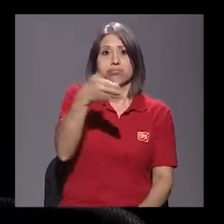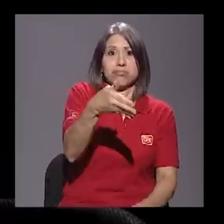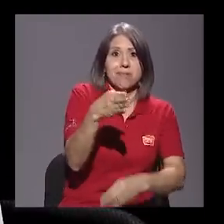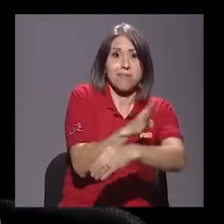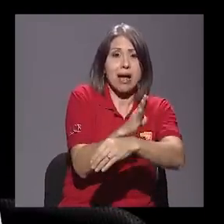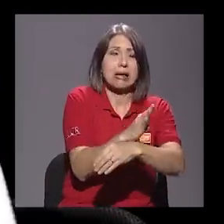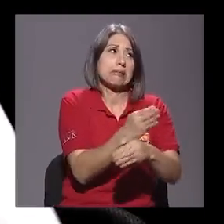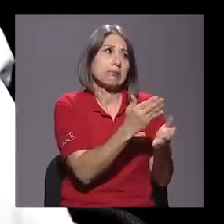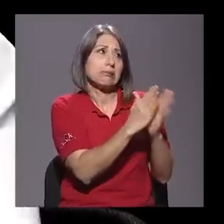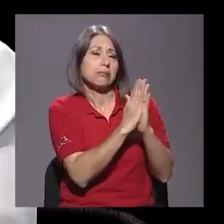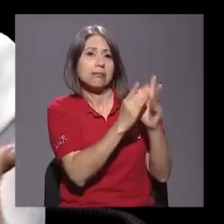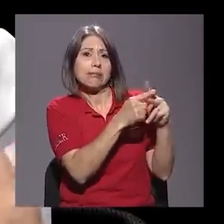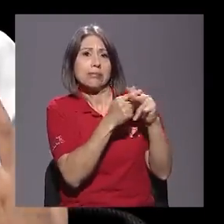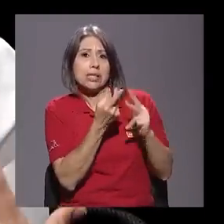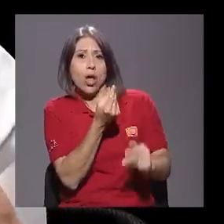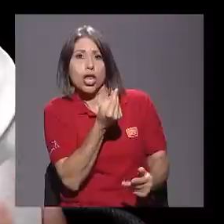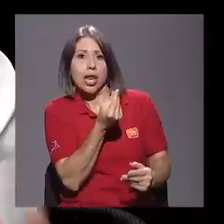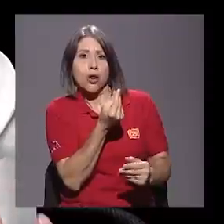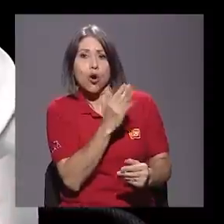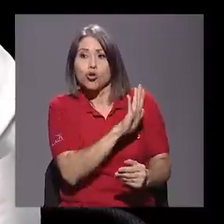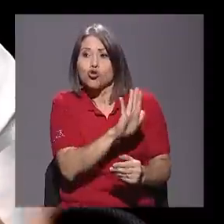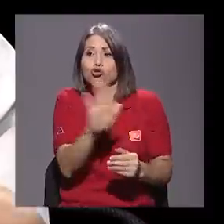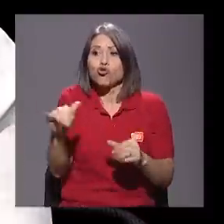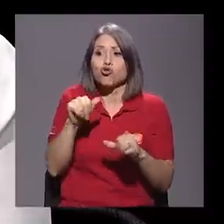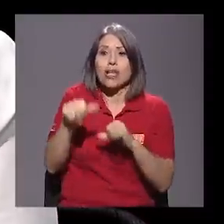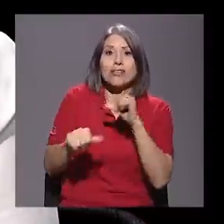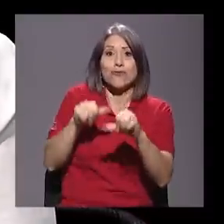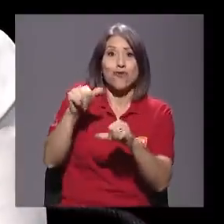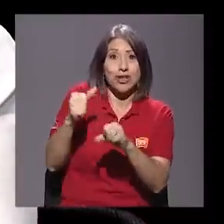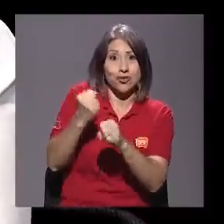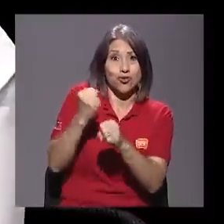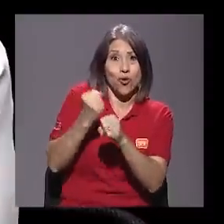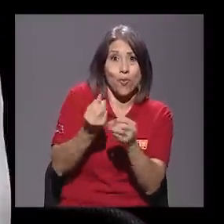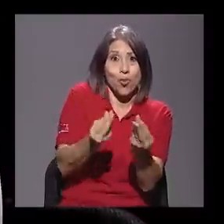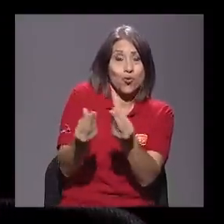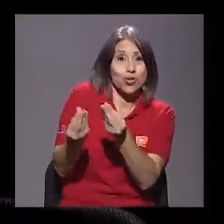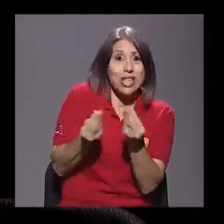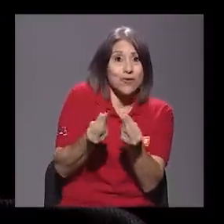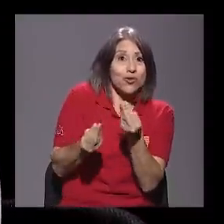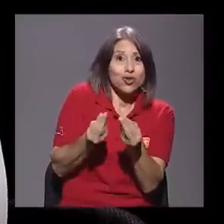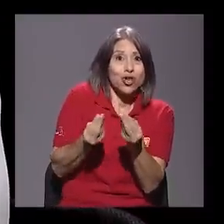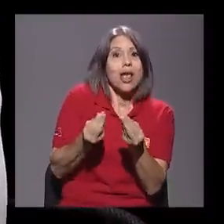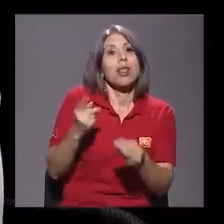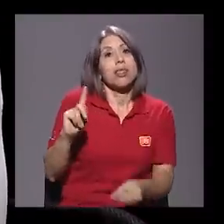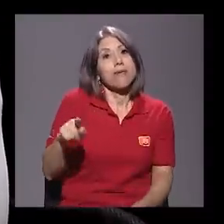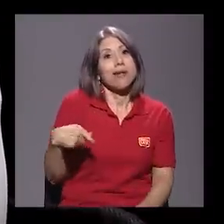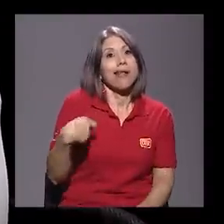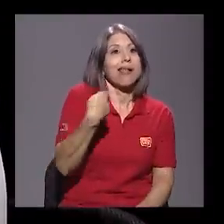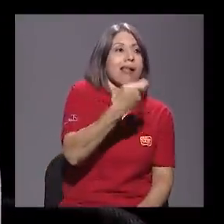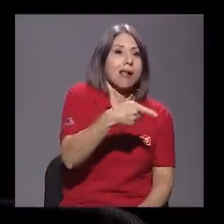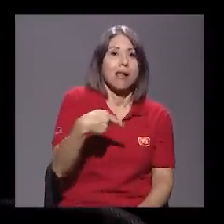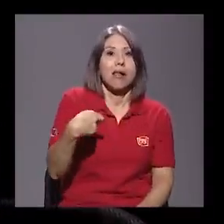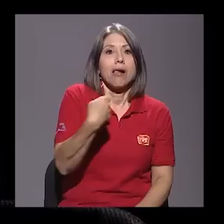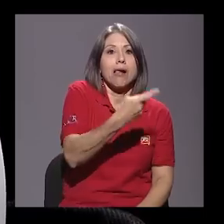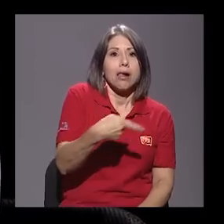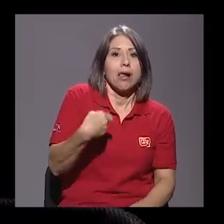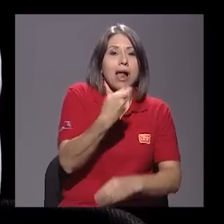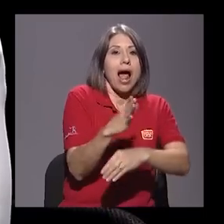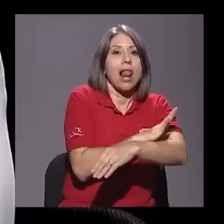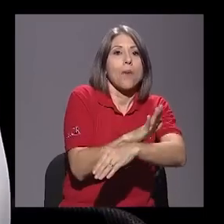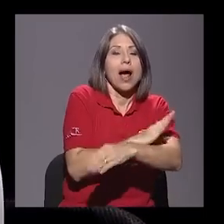prestado dinero y sus esfuerzos productivos terminan siendo captados por la banca a través de tasas de interés. Eso se